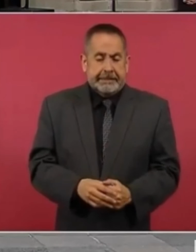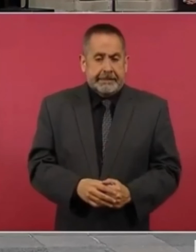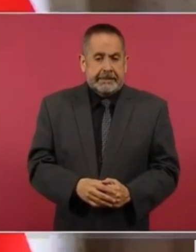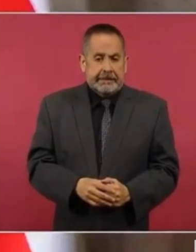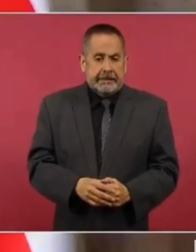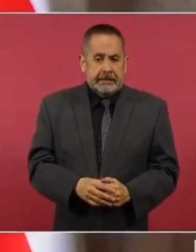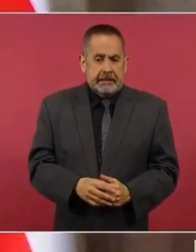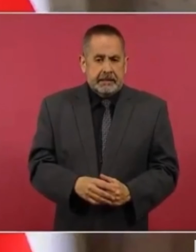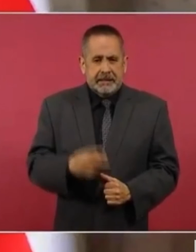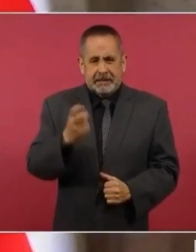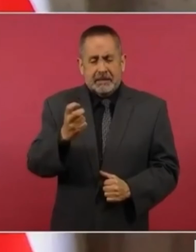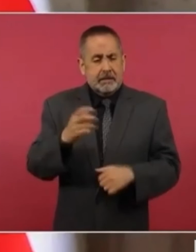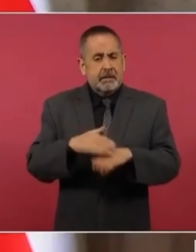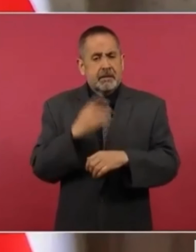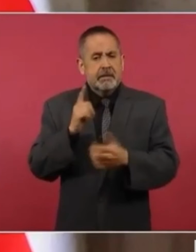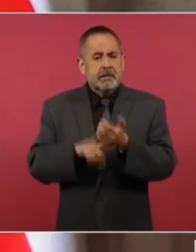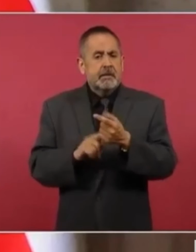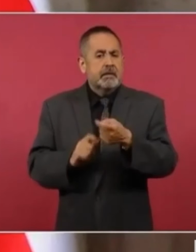empezando porque